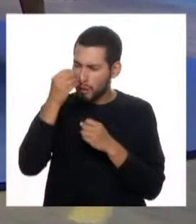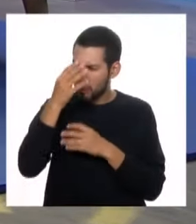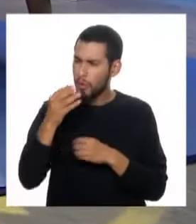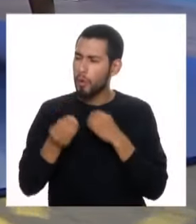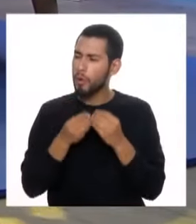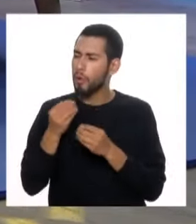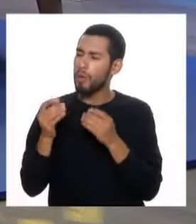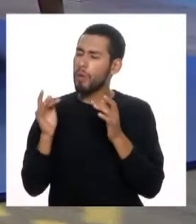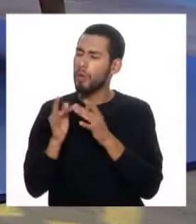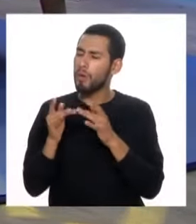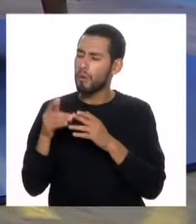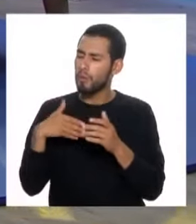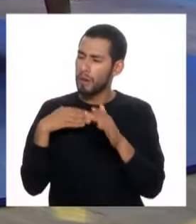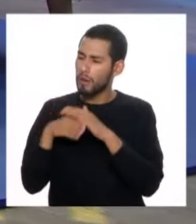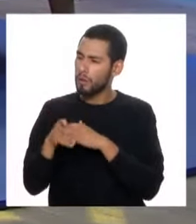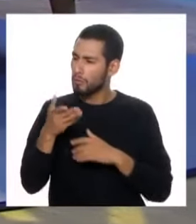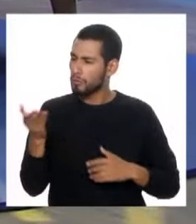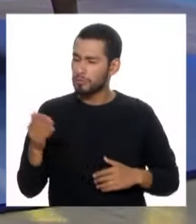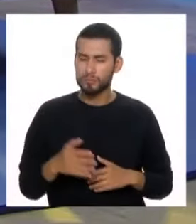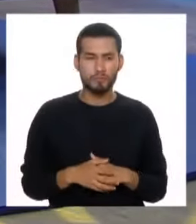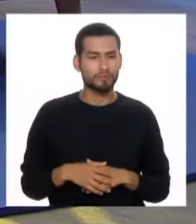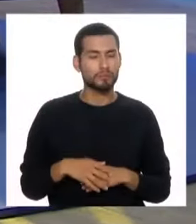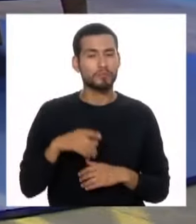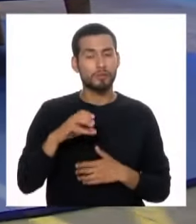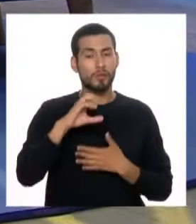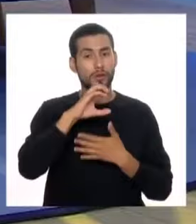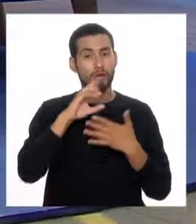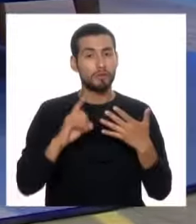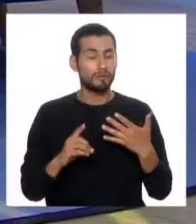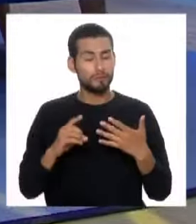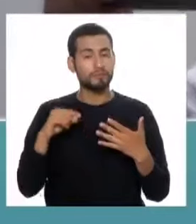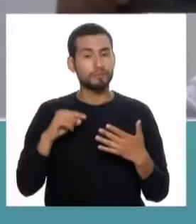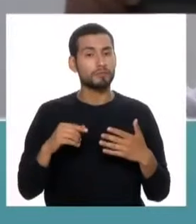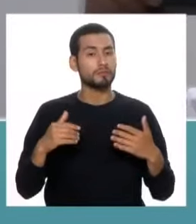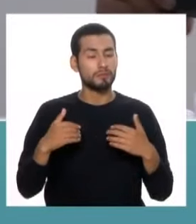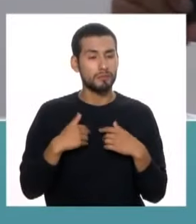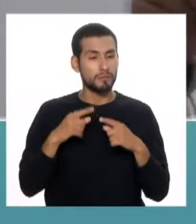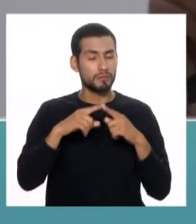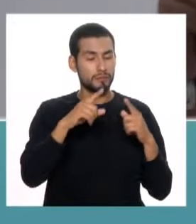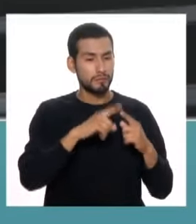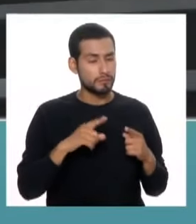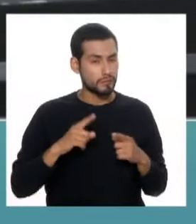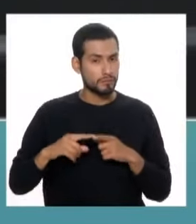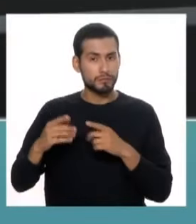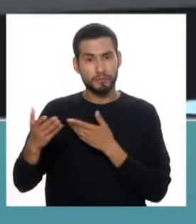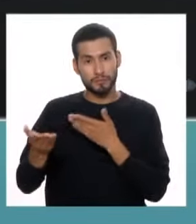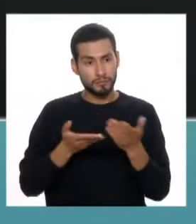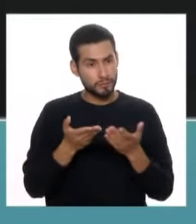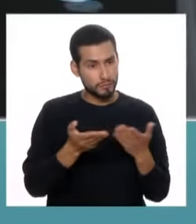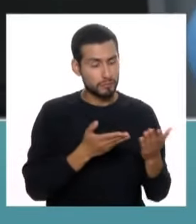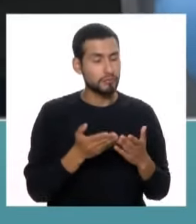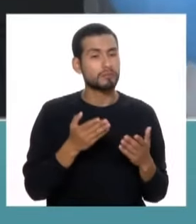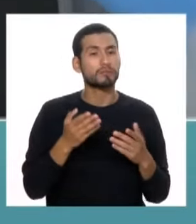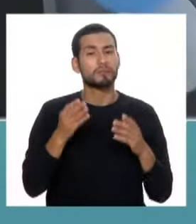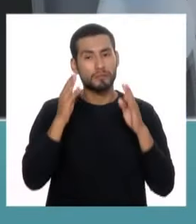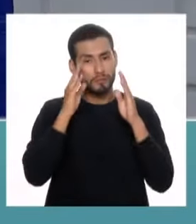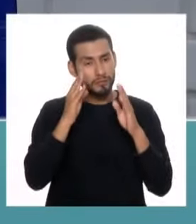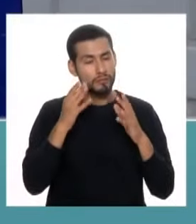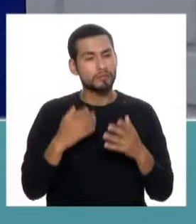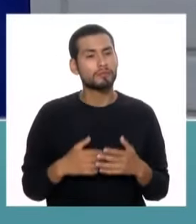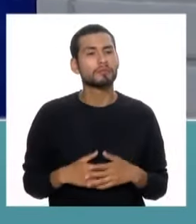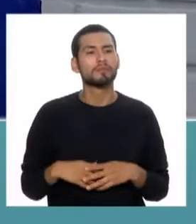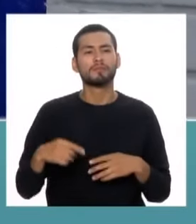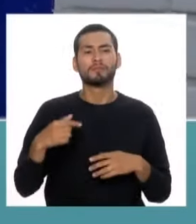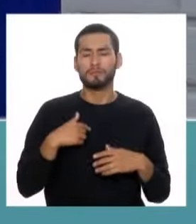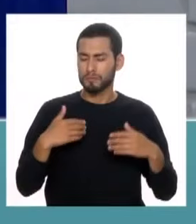¿cómo pueden hacer para acceder a ustedes? El CONADIS, a través de sus diferentes servicios de atención,